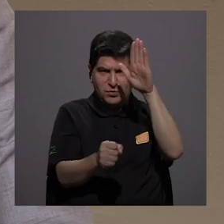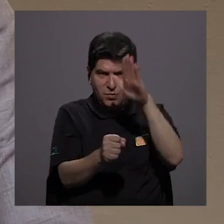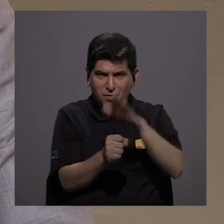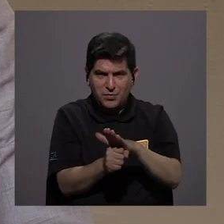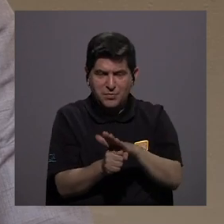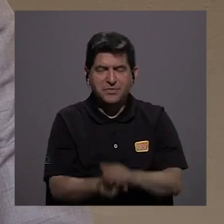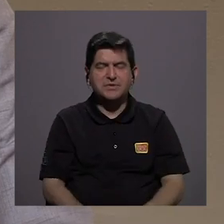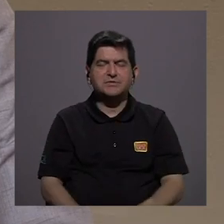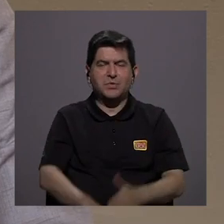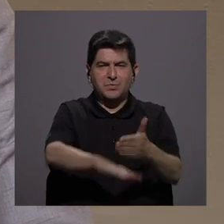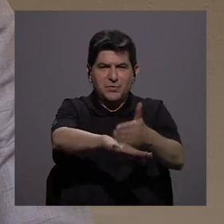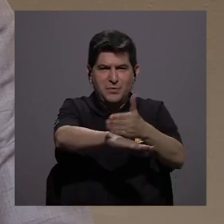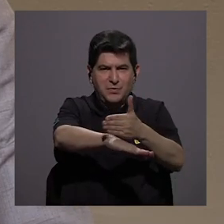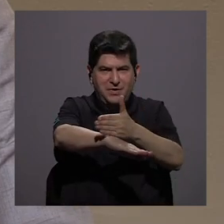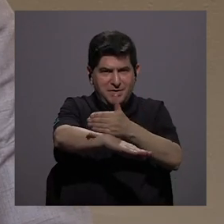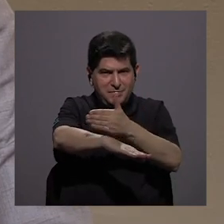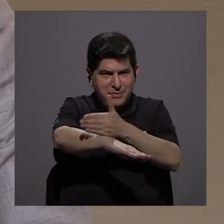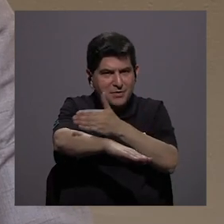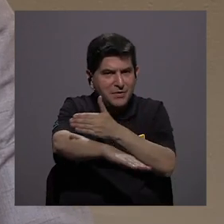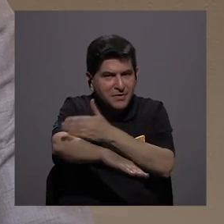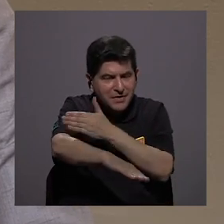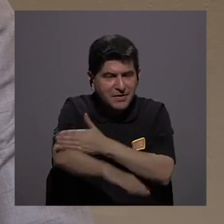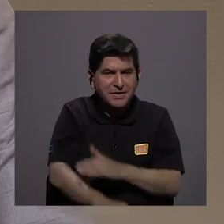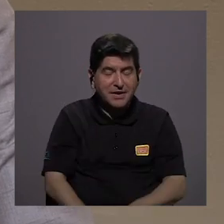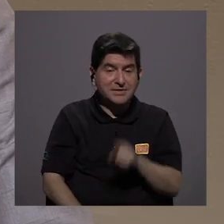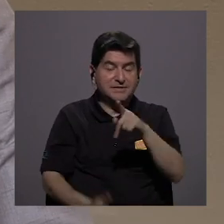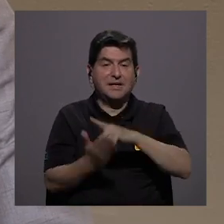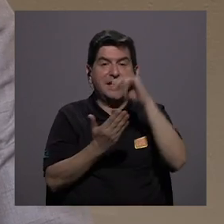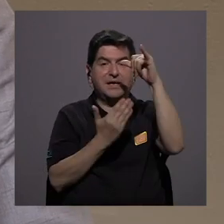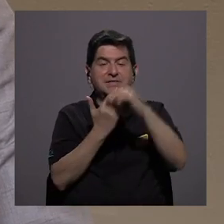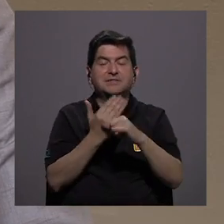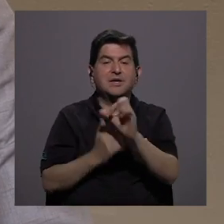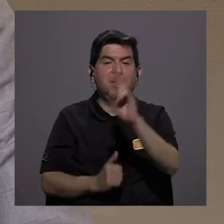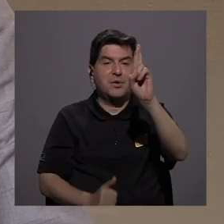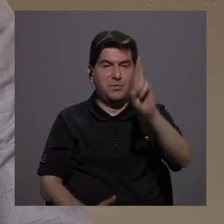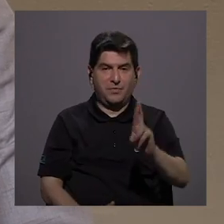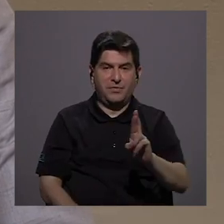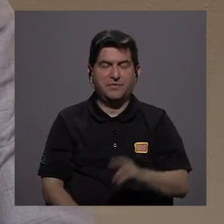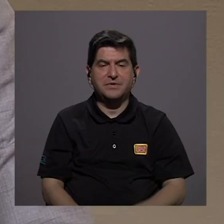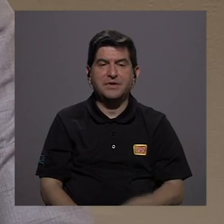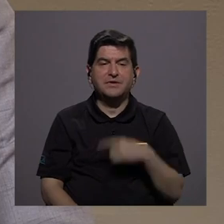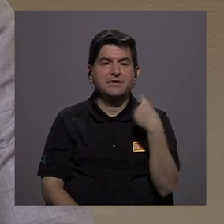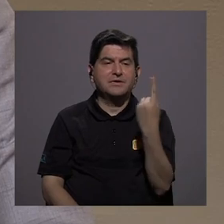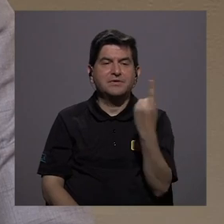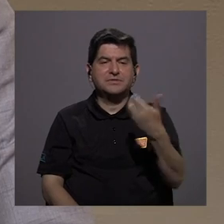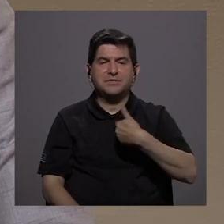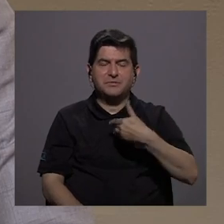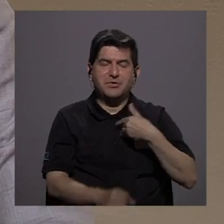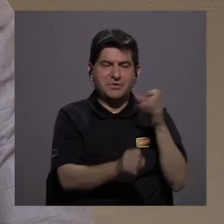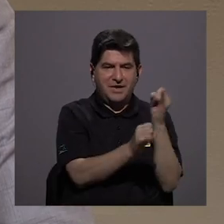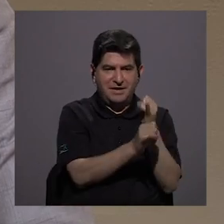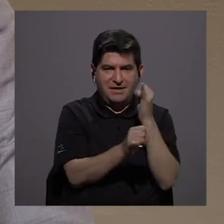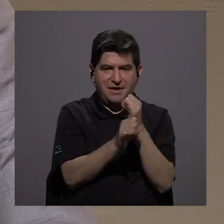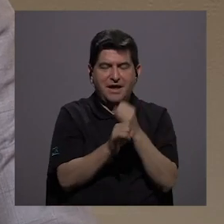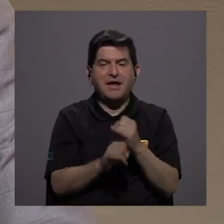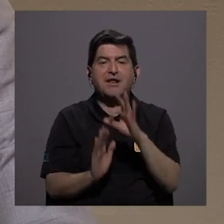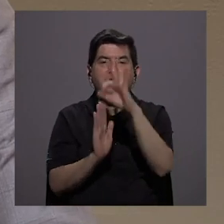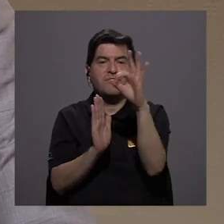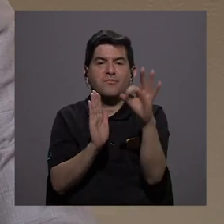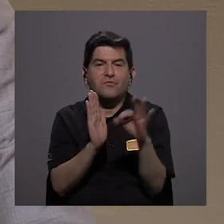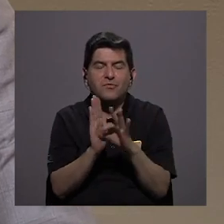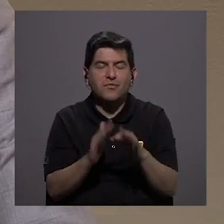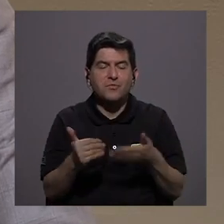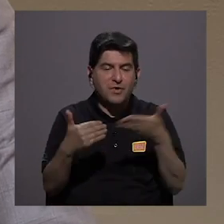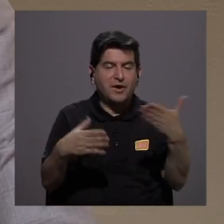comprometidos por sacar adelante ese gran proyecto costarricense que siempre tuvo en instituciones fórmulas